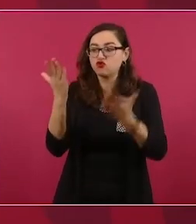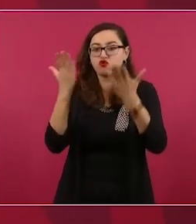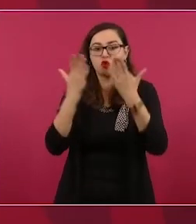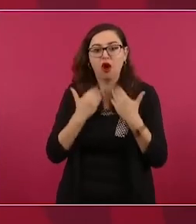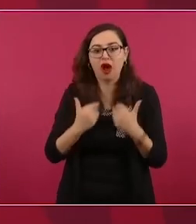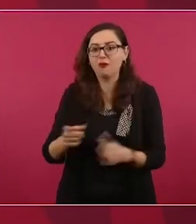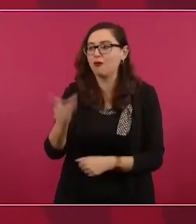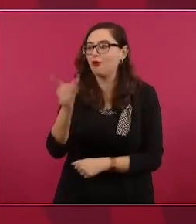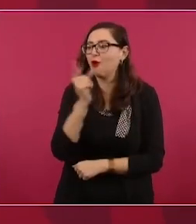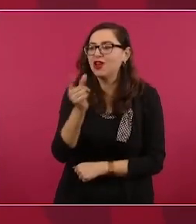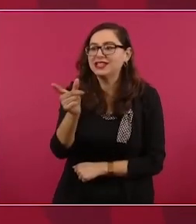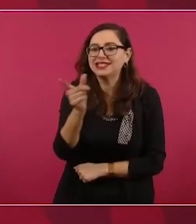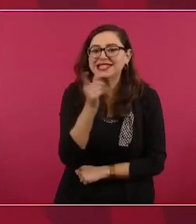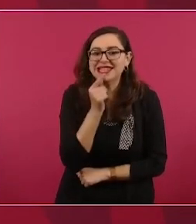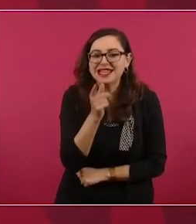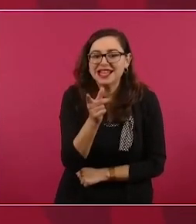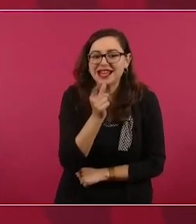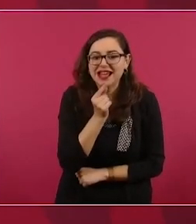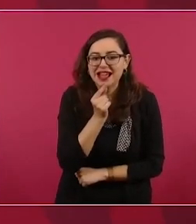Imagínense,